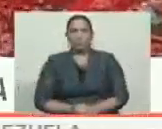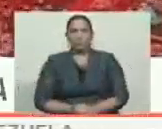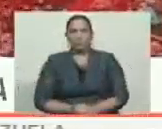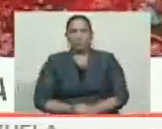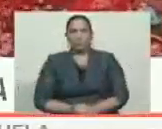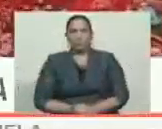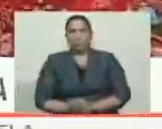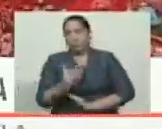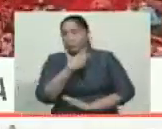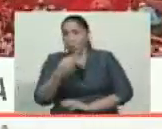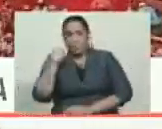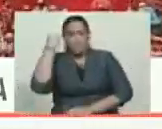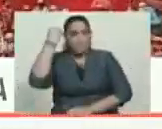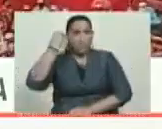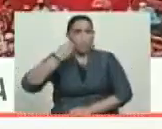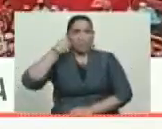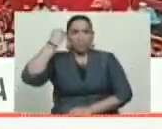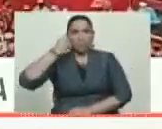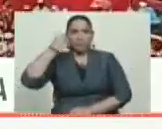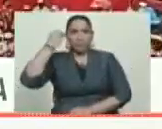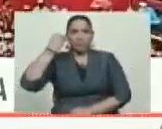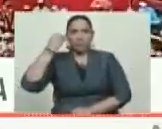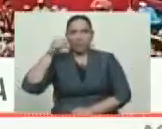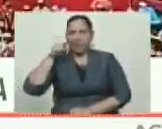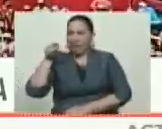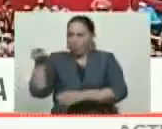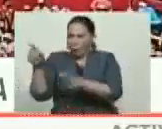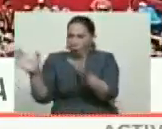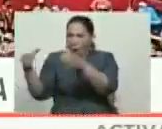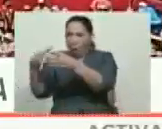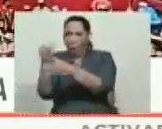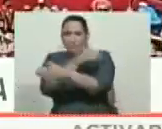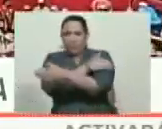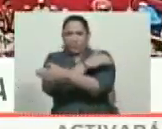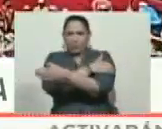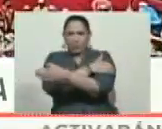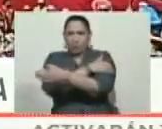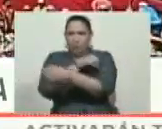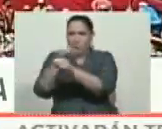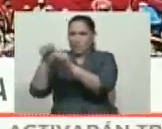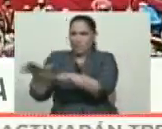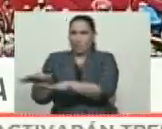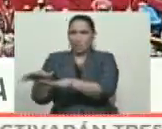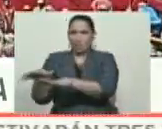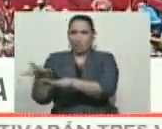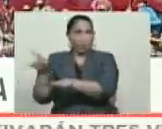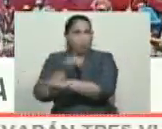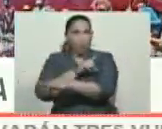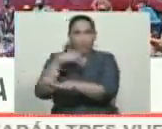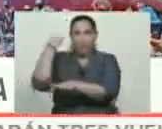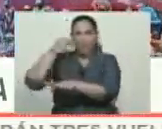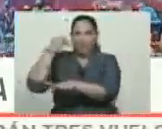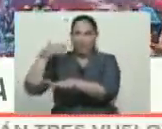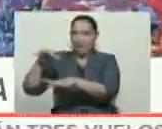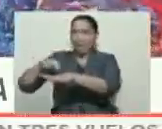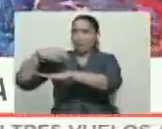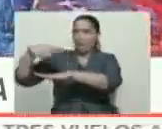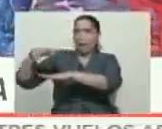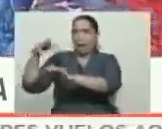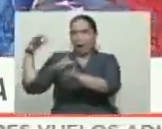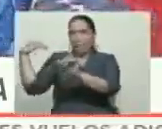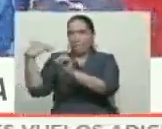No pensemos que esa derecha se va a rendir. No pensemos que ellos van a dejar de